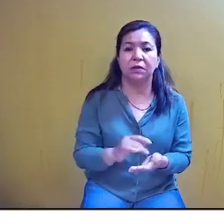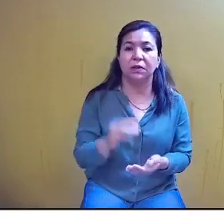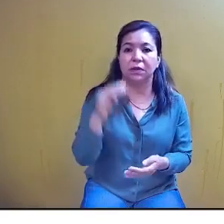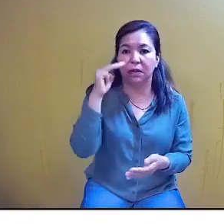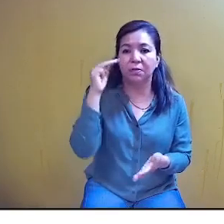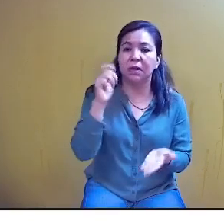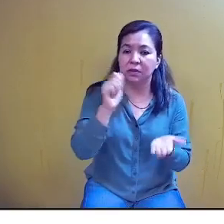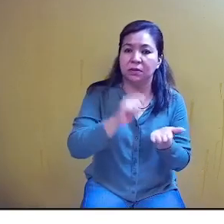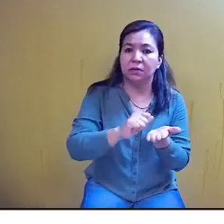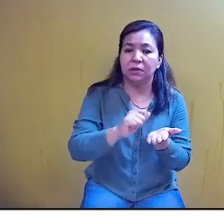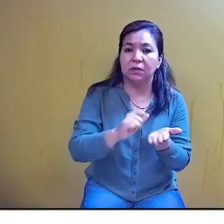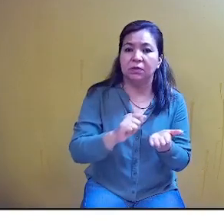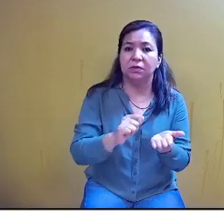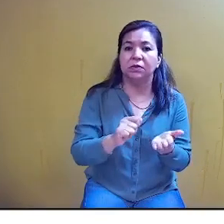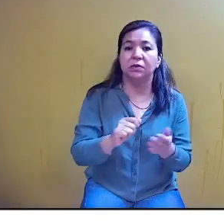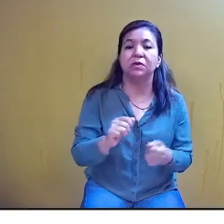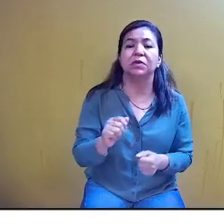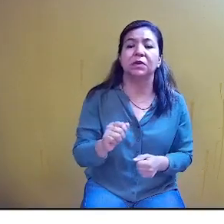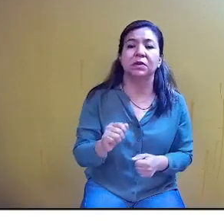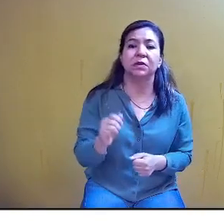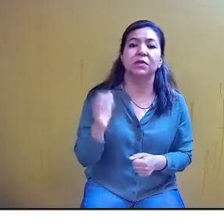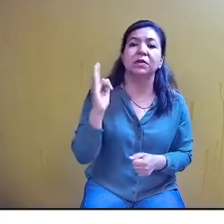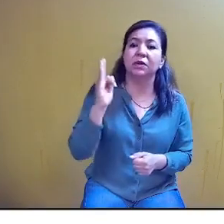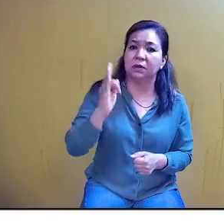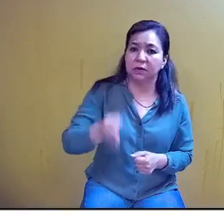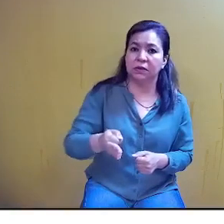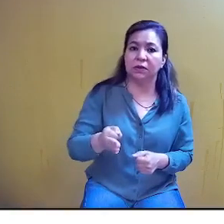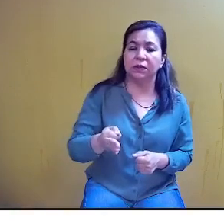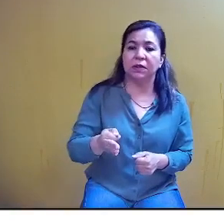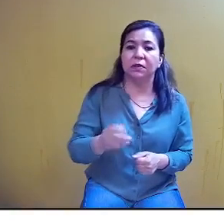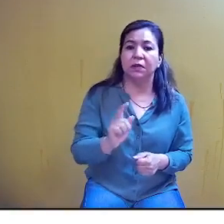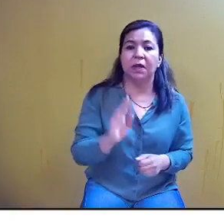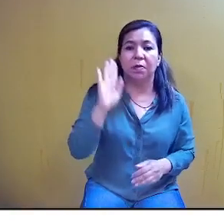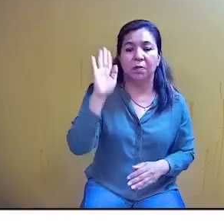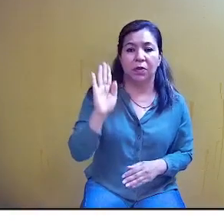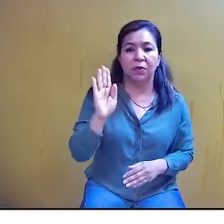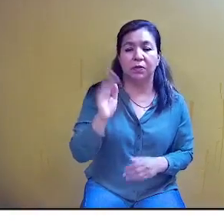de acuerdo plenario fue aprobado por unanimidad de votos.